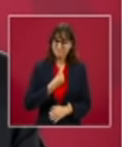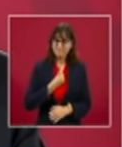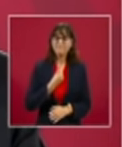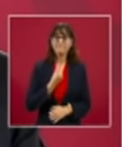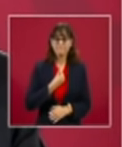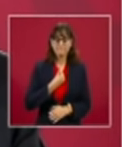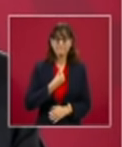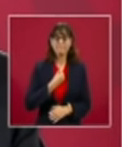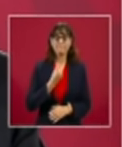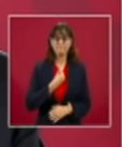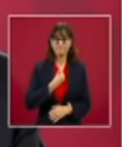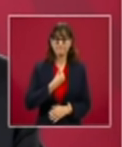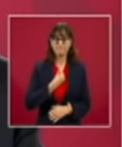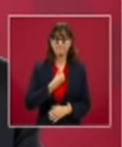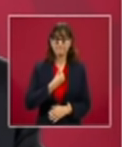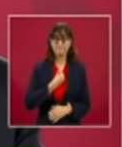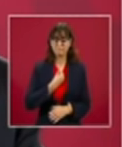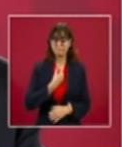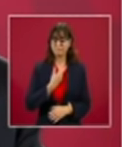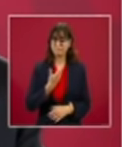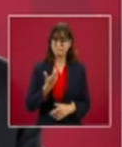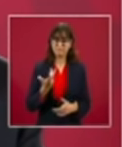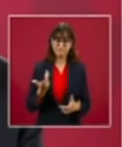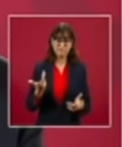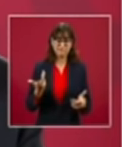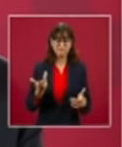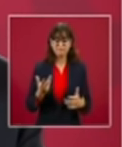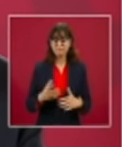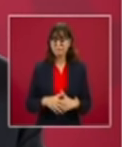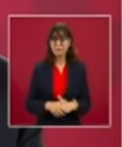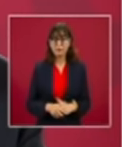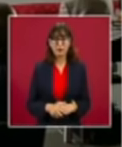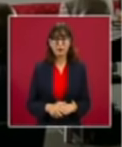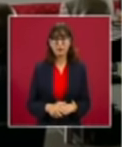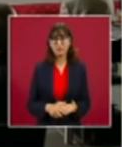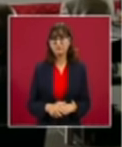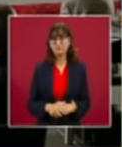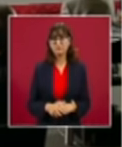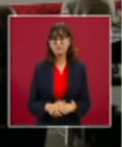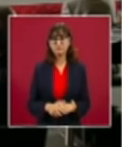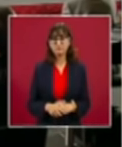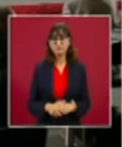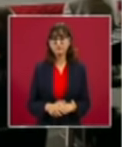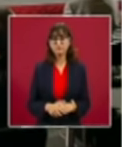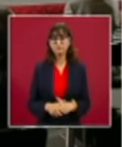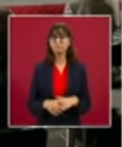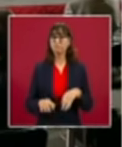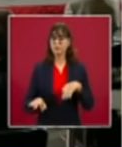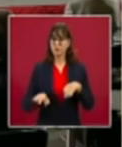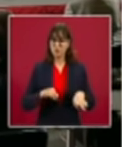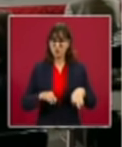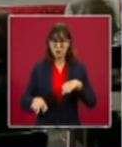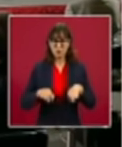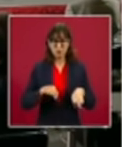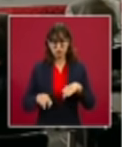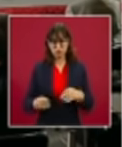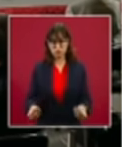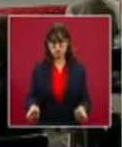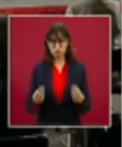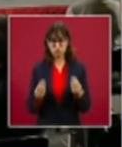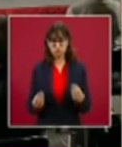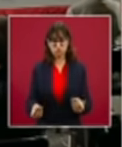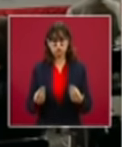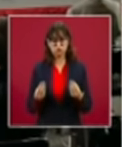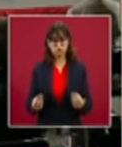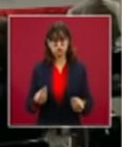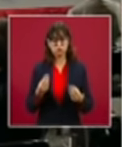el presidente como sabemos como los políticos distinguidos o los políticos importantes se piensa